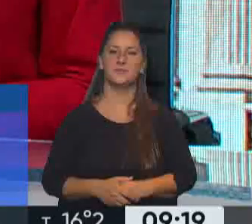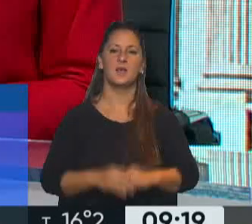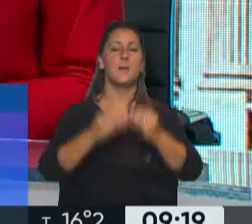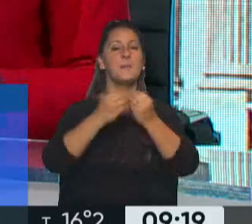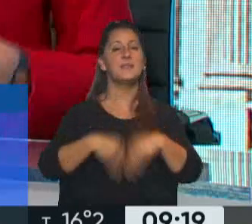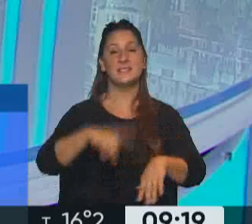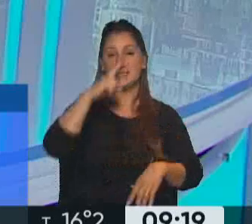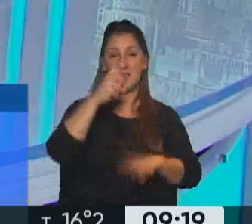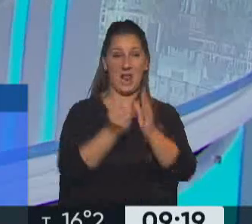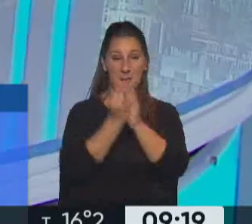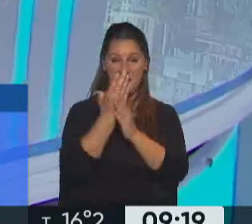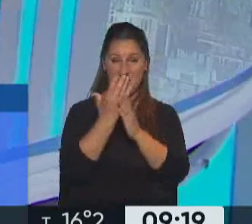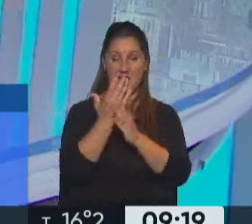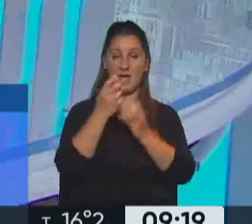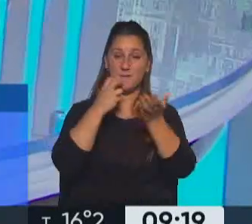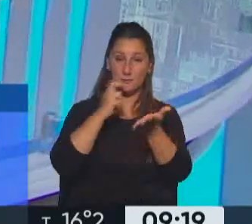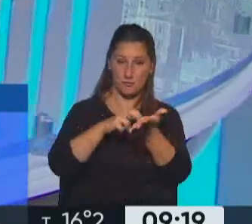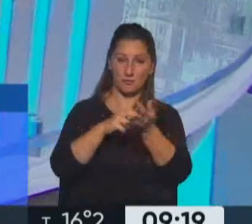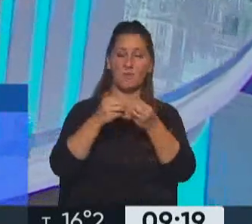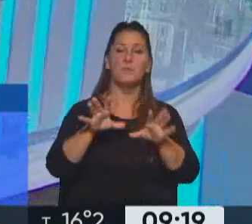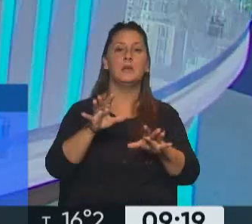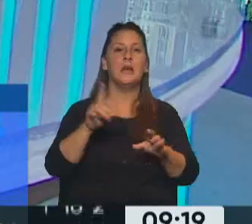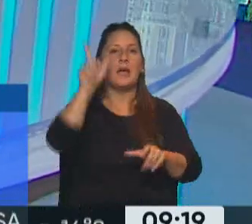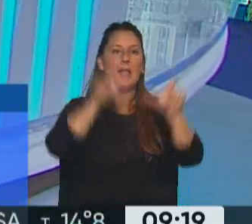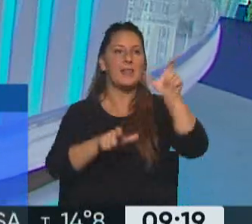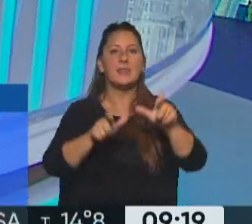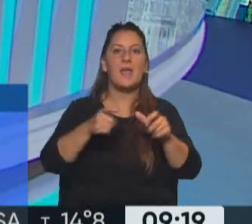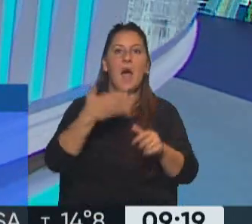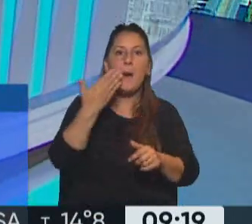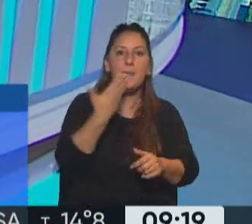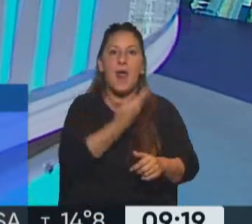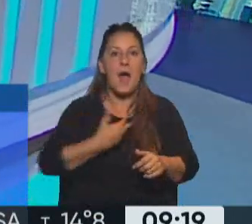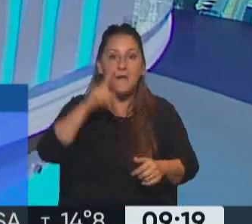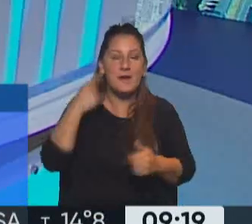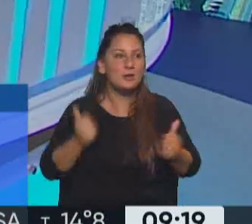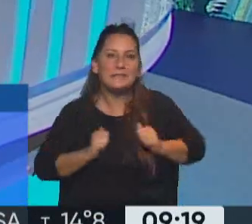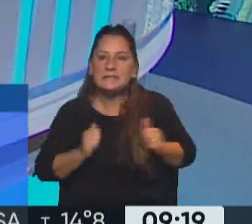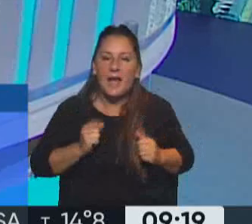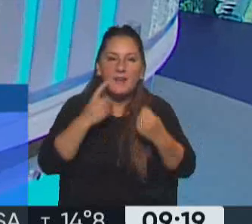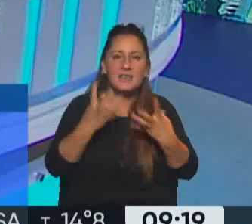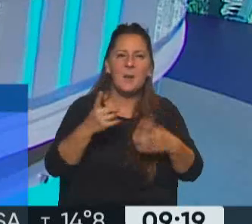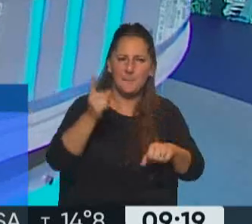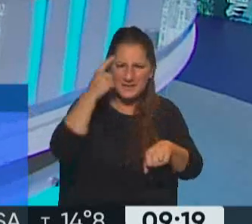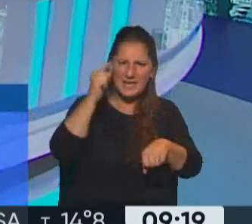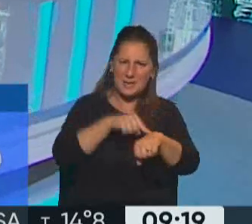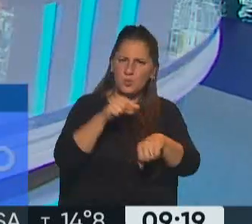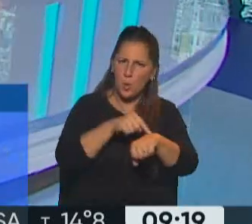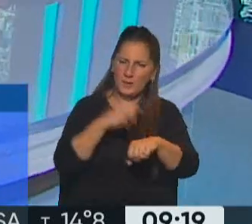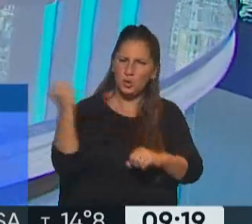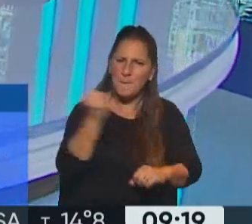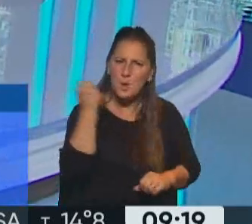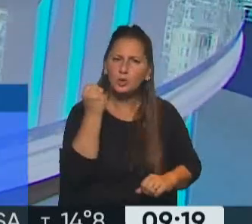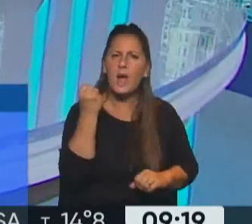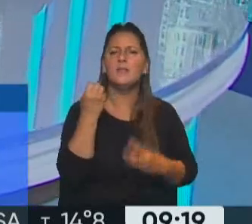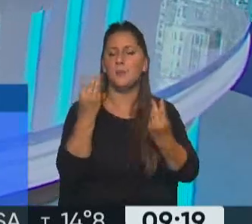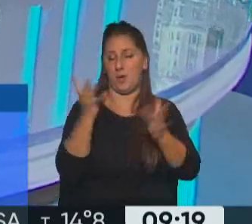las 7 de la mañana, bueno, la expectativa que genera el discurso del presidente Alberto Fernández. ¿Crees que este es un punto de inflexión, no solamente porque estamos